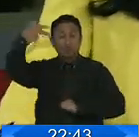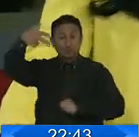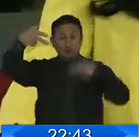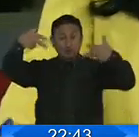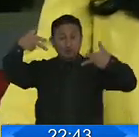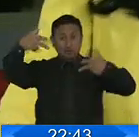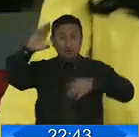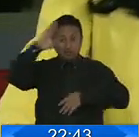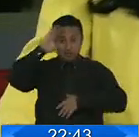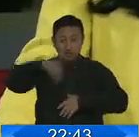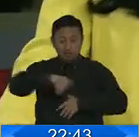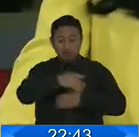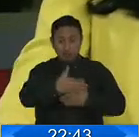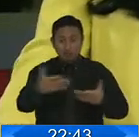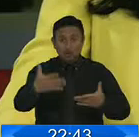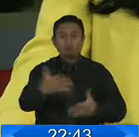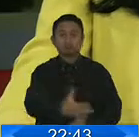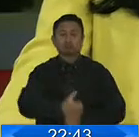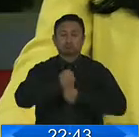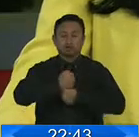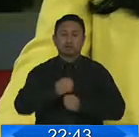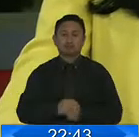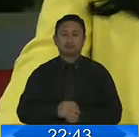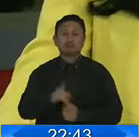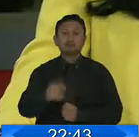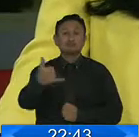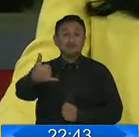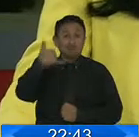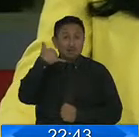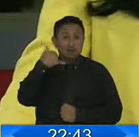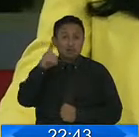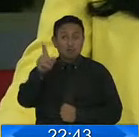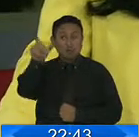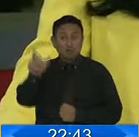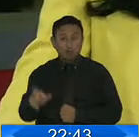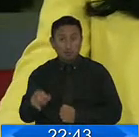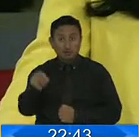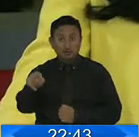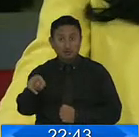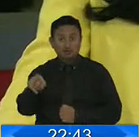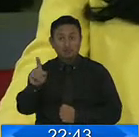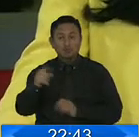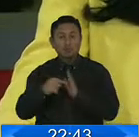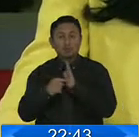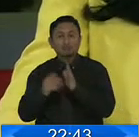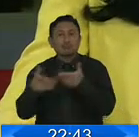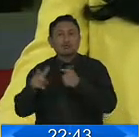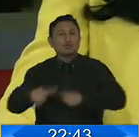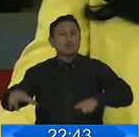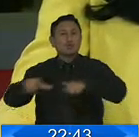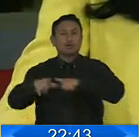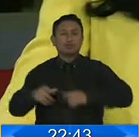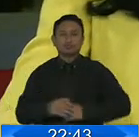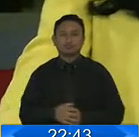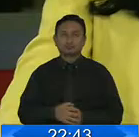logró recuperar parte de las herramientas. El teléfono de uno de los detenidos delató la ubicación de los